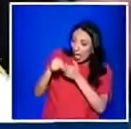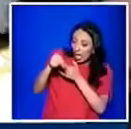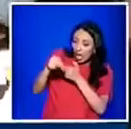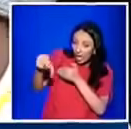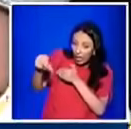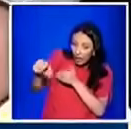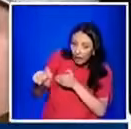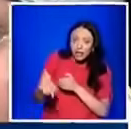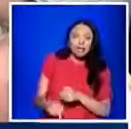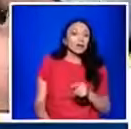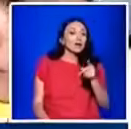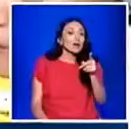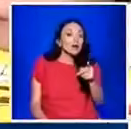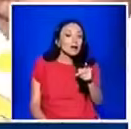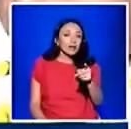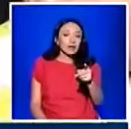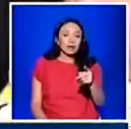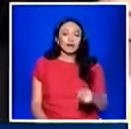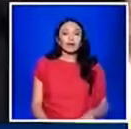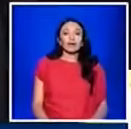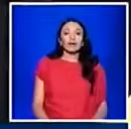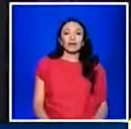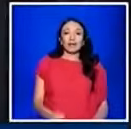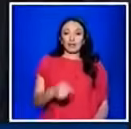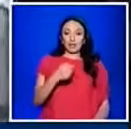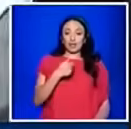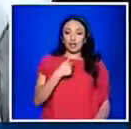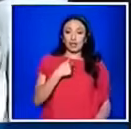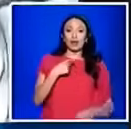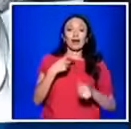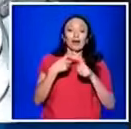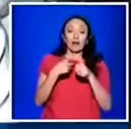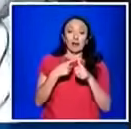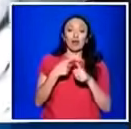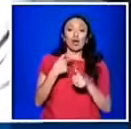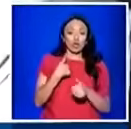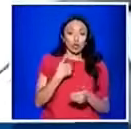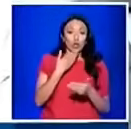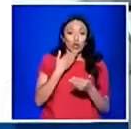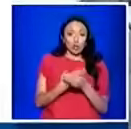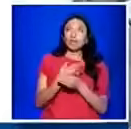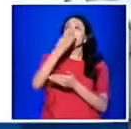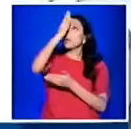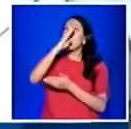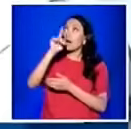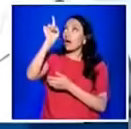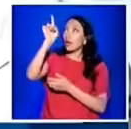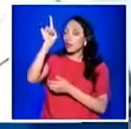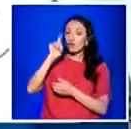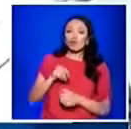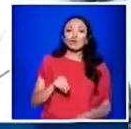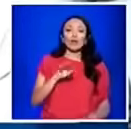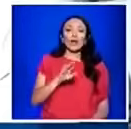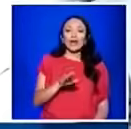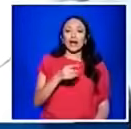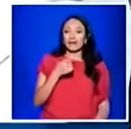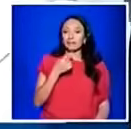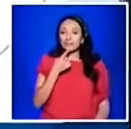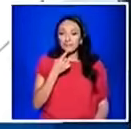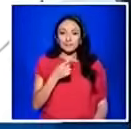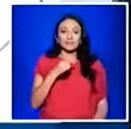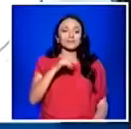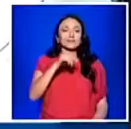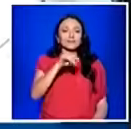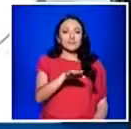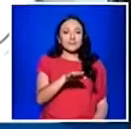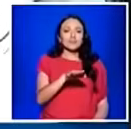¿Usted? Yo fui la nueva, la primera año. Primeramente le agradezco a Papito Dios y luego pues agradeciendo